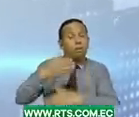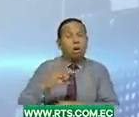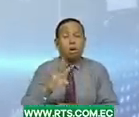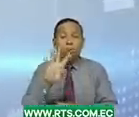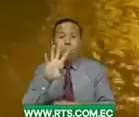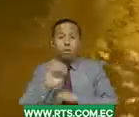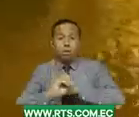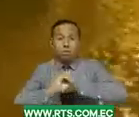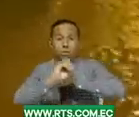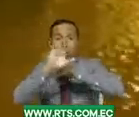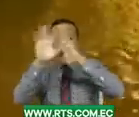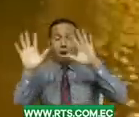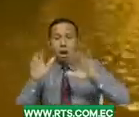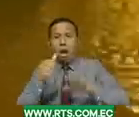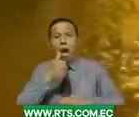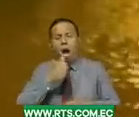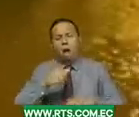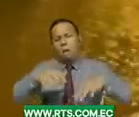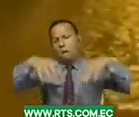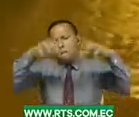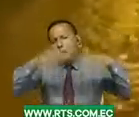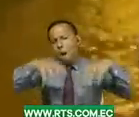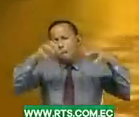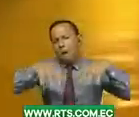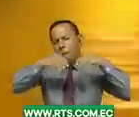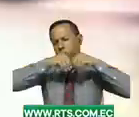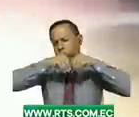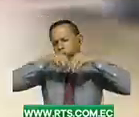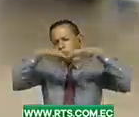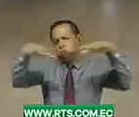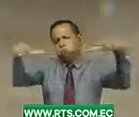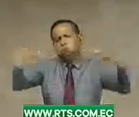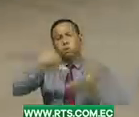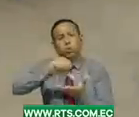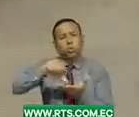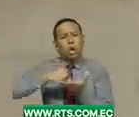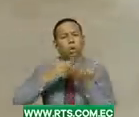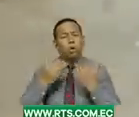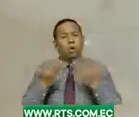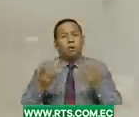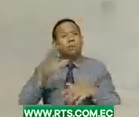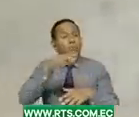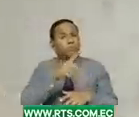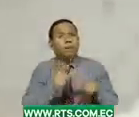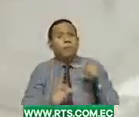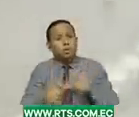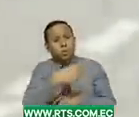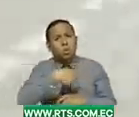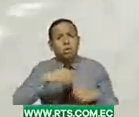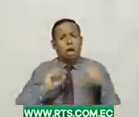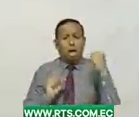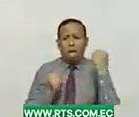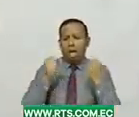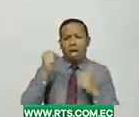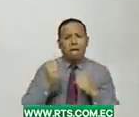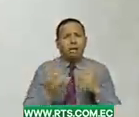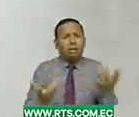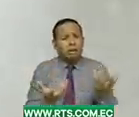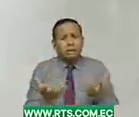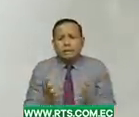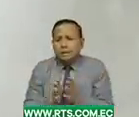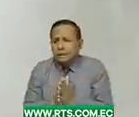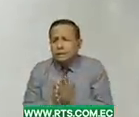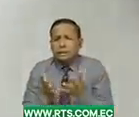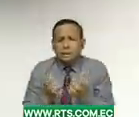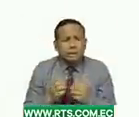a.m., la lluvia se extendió por toda la urbe. La gente está alborotada en las calles pidiendo movilizar, si